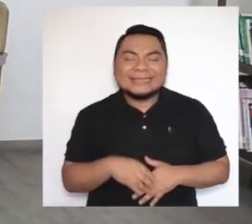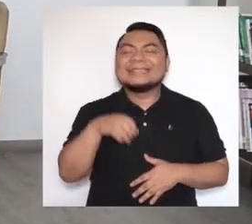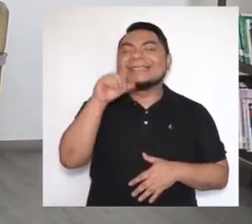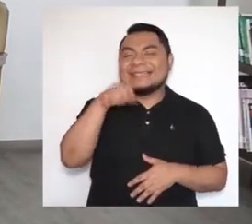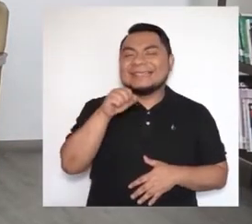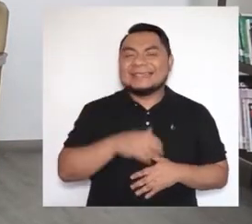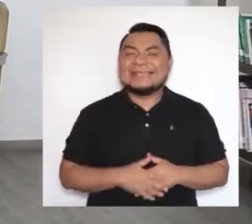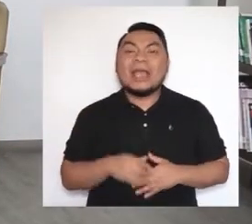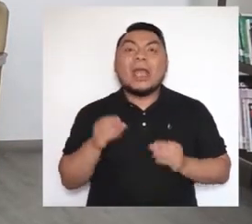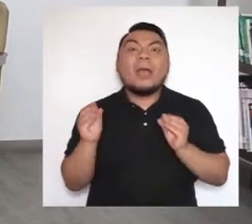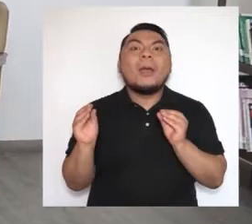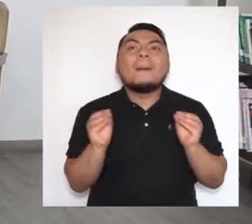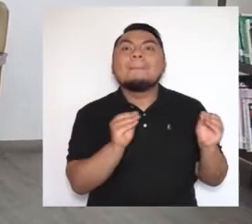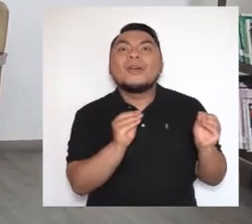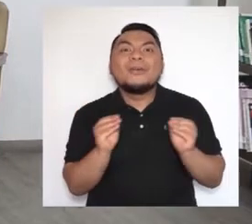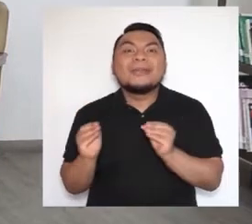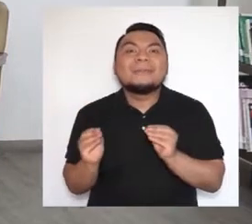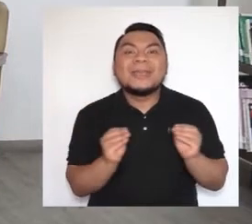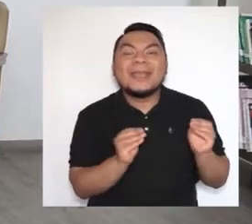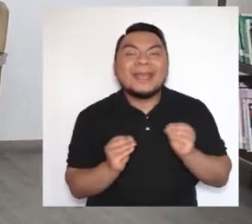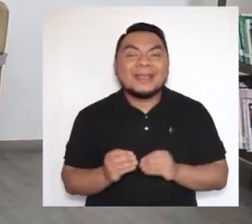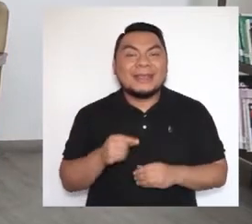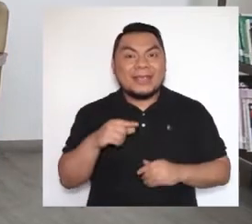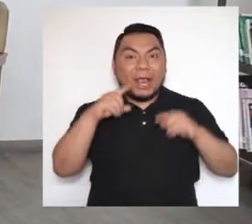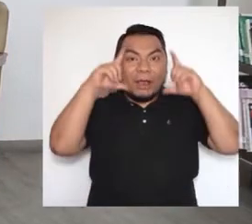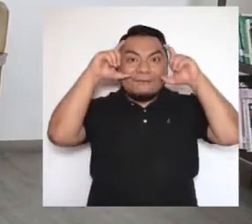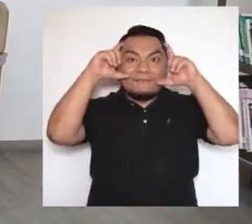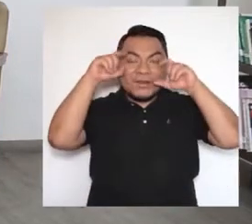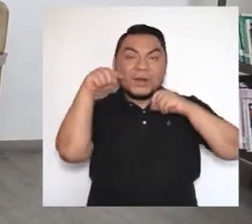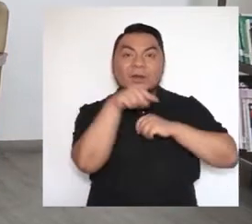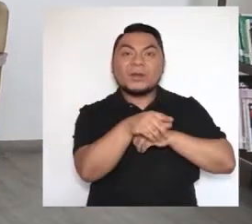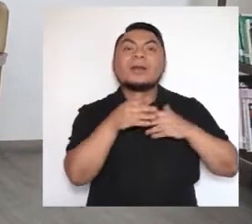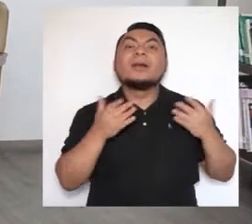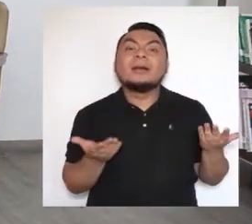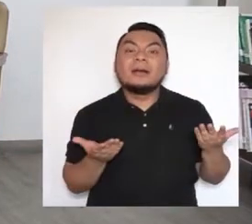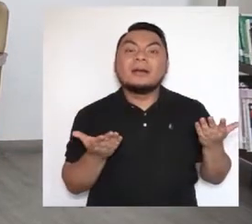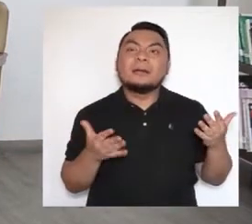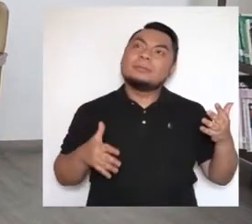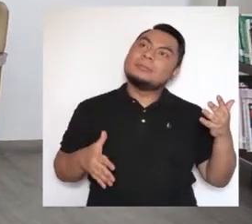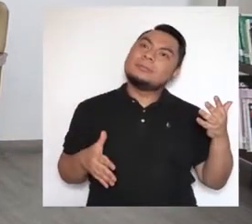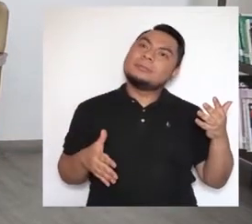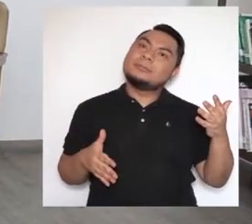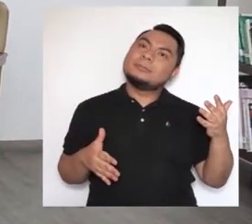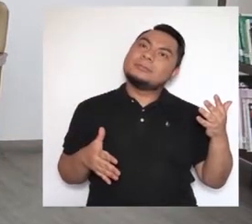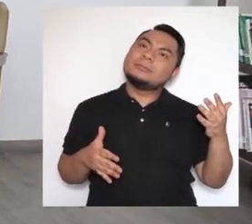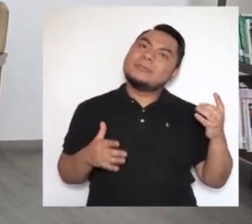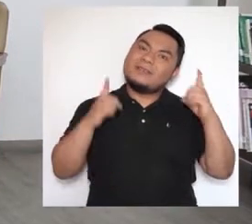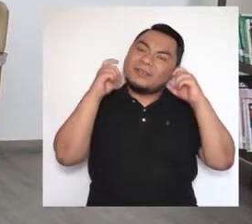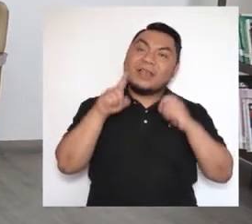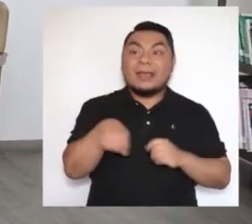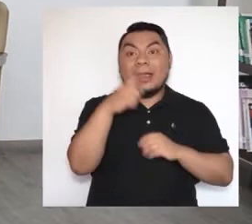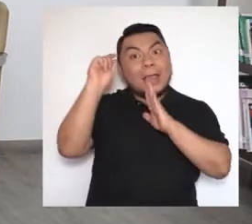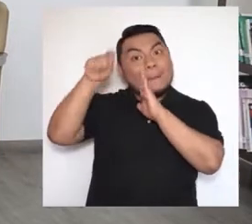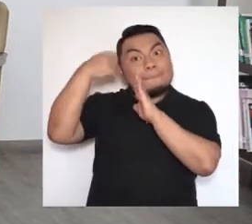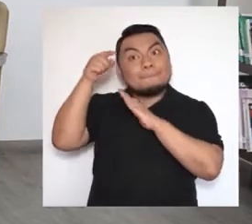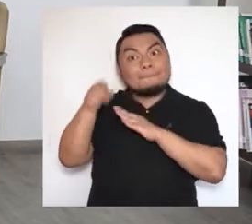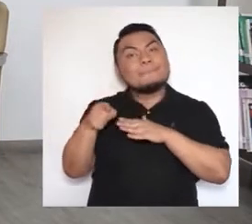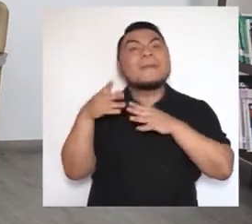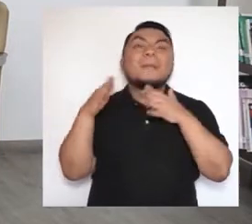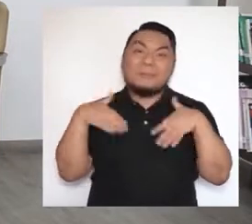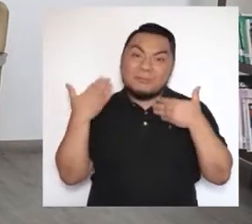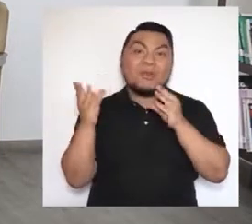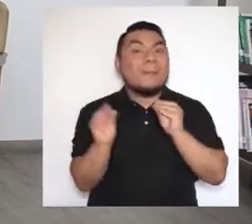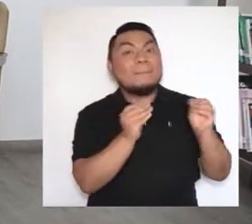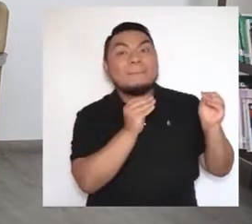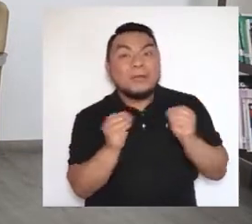¡Sí! ¡El movimiento! En una foto estamos inmóviles. Y en un video